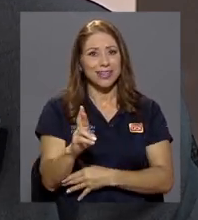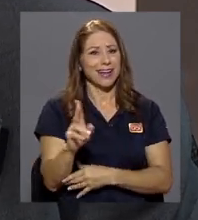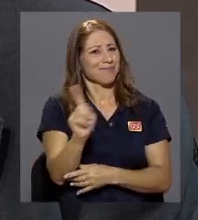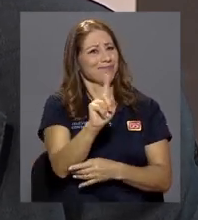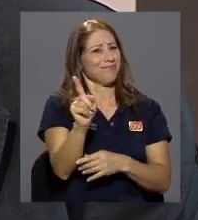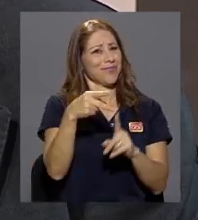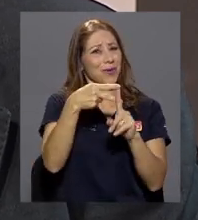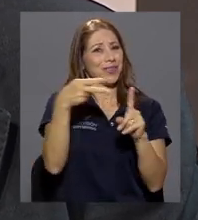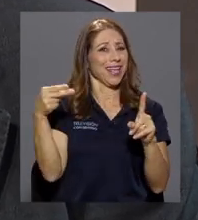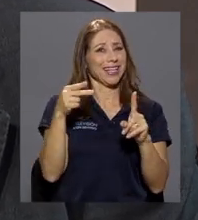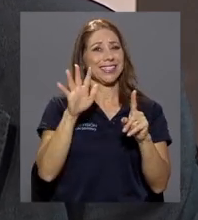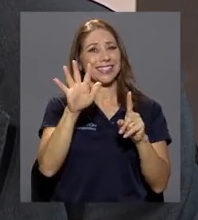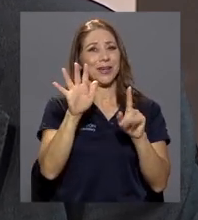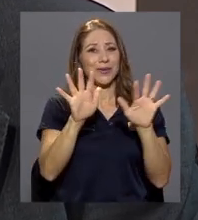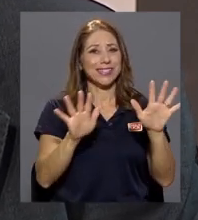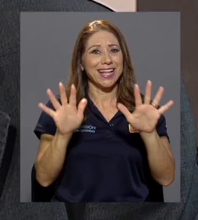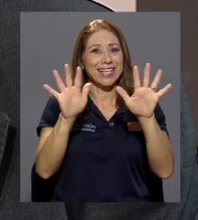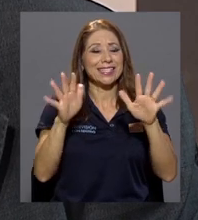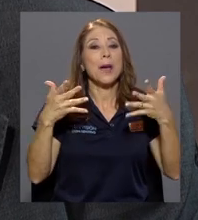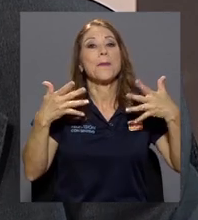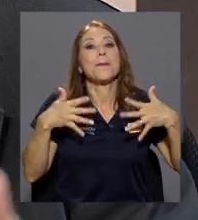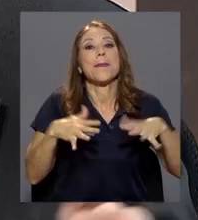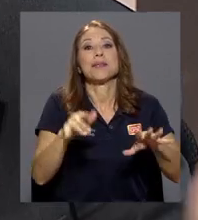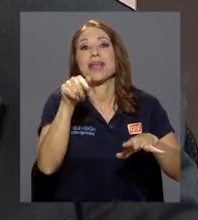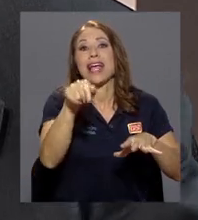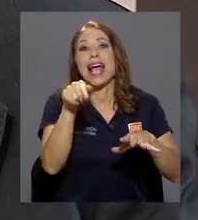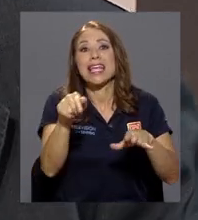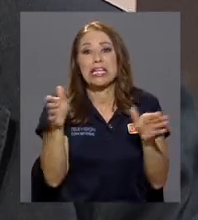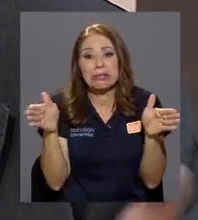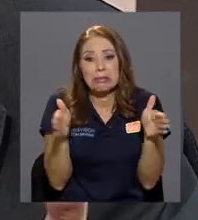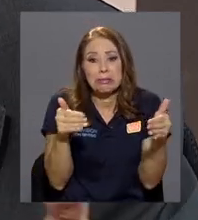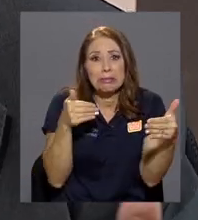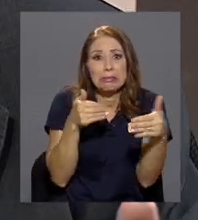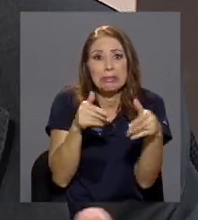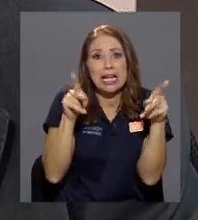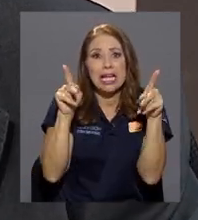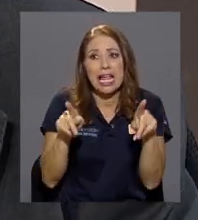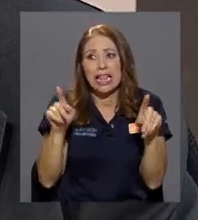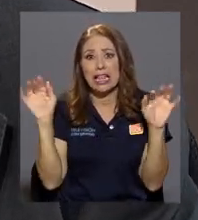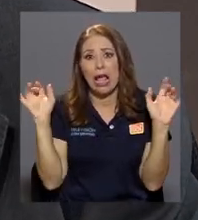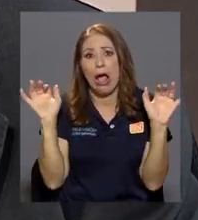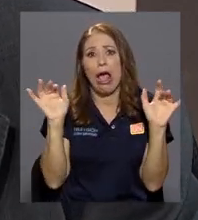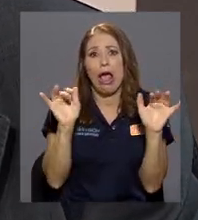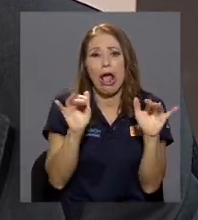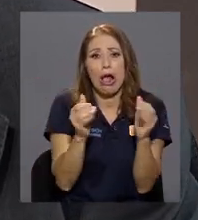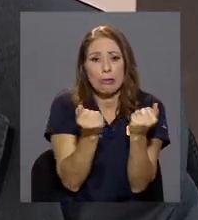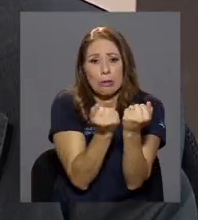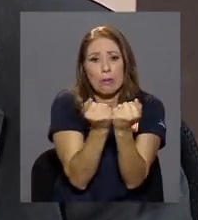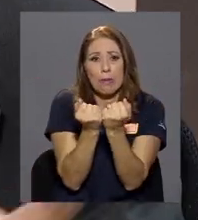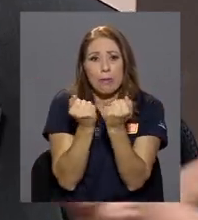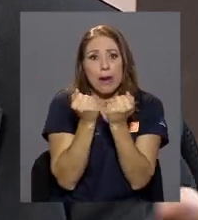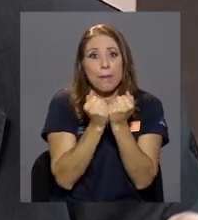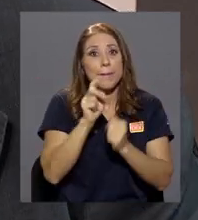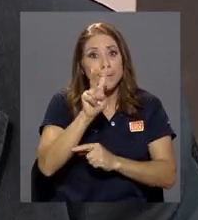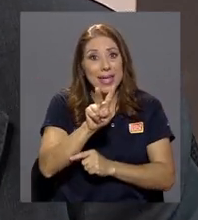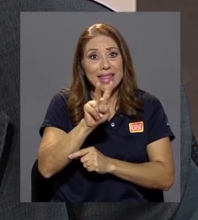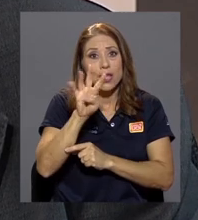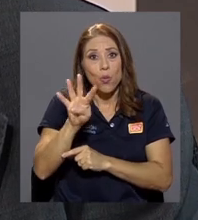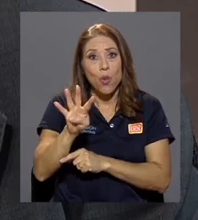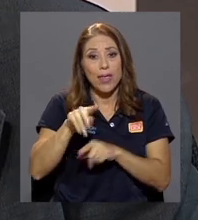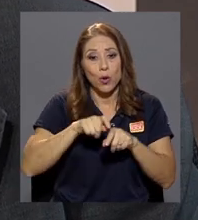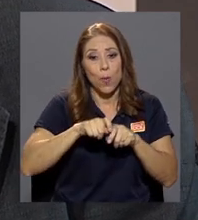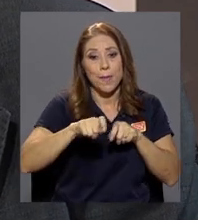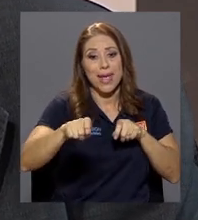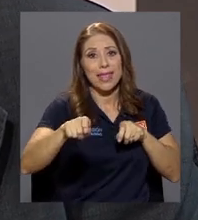cinco estrellas más bien son lugares donde se asignan en pequeños espacios para que la gente lo pueda entender exactamente de 24 metros